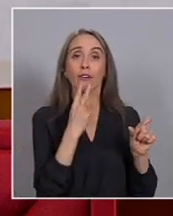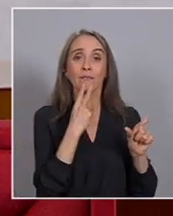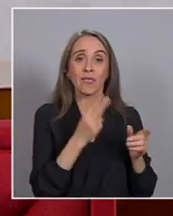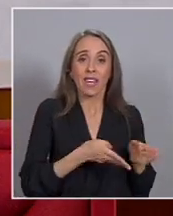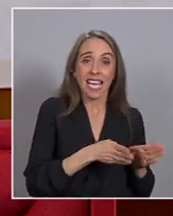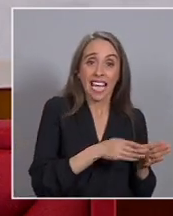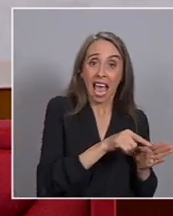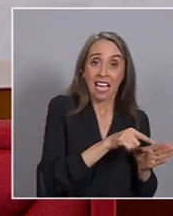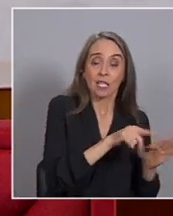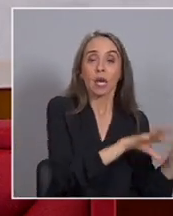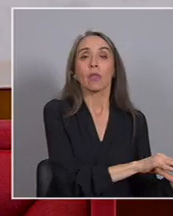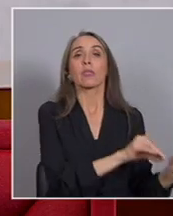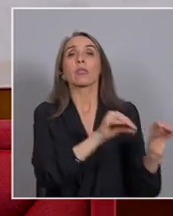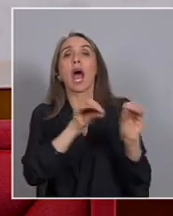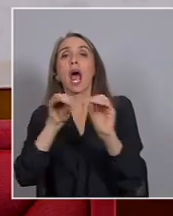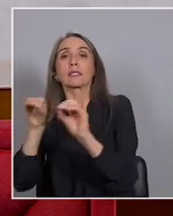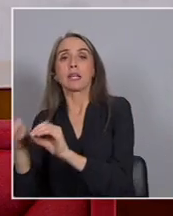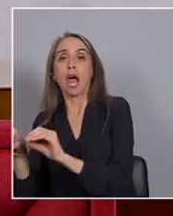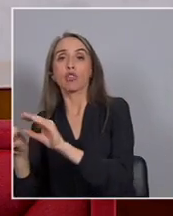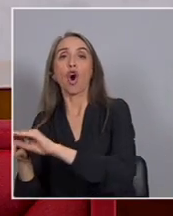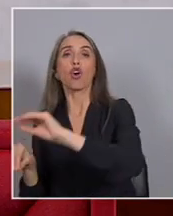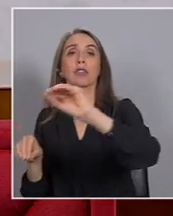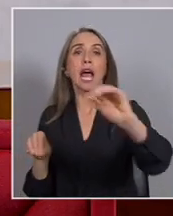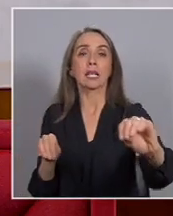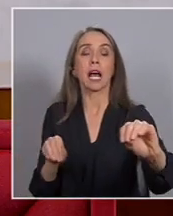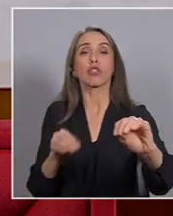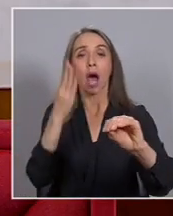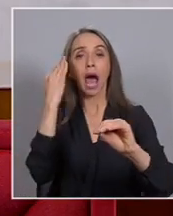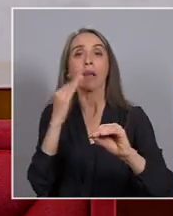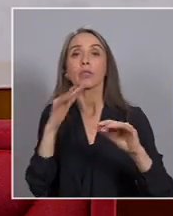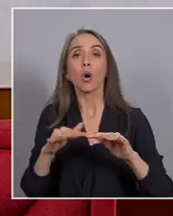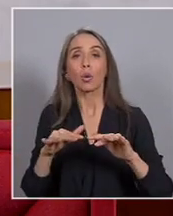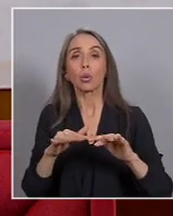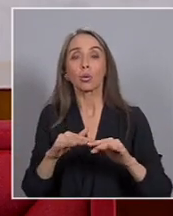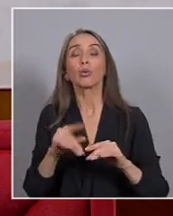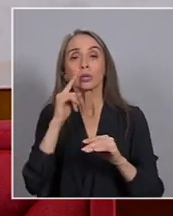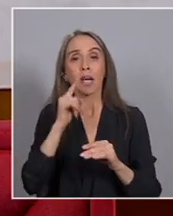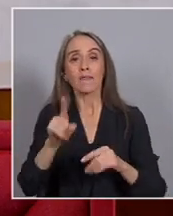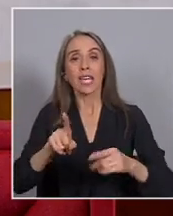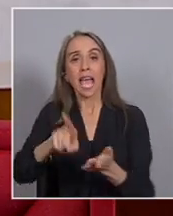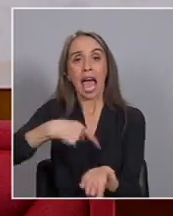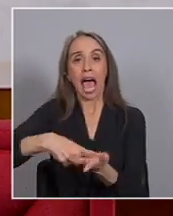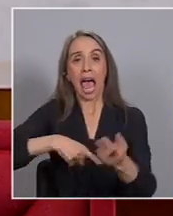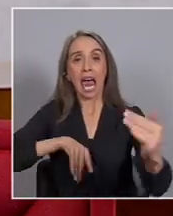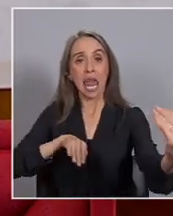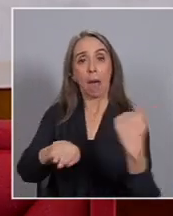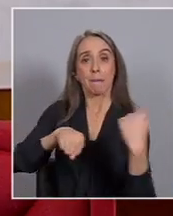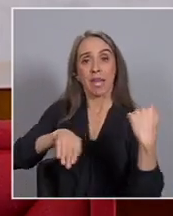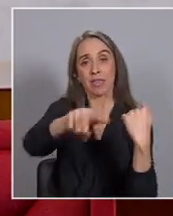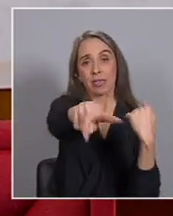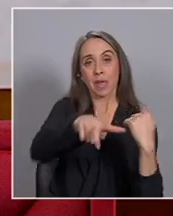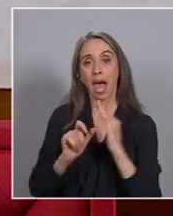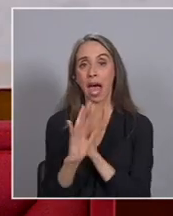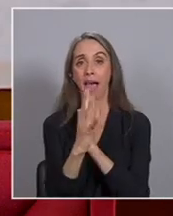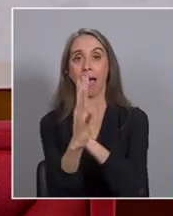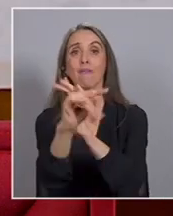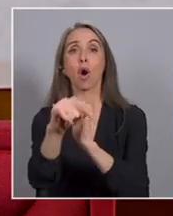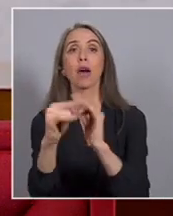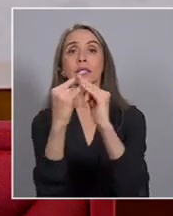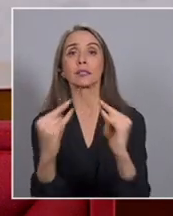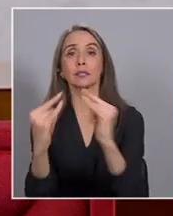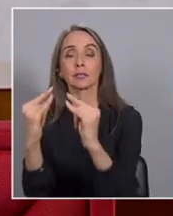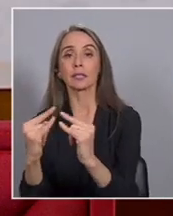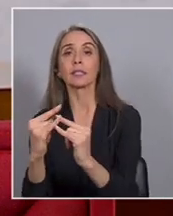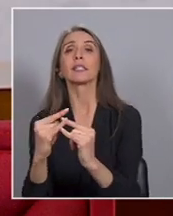de calle que ocupaban el sector del bandejón central y el comienzo de